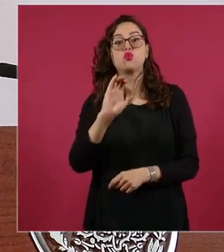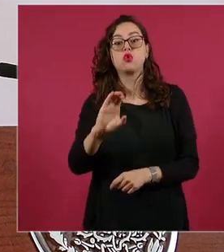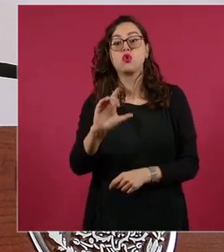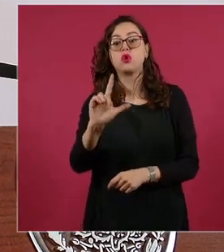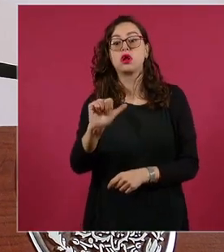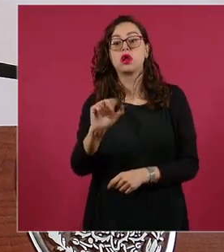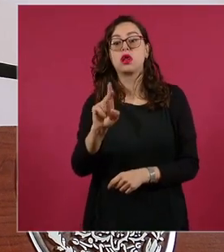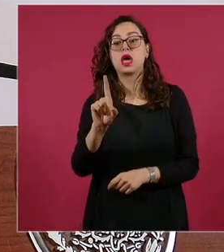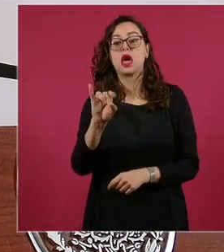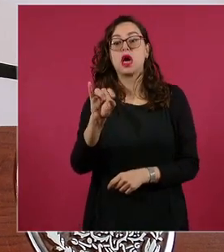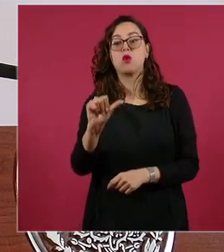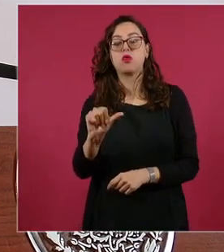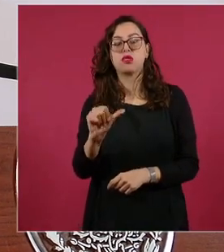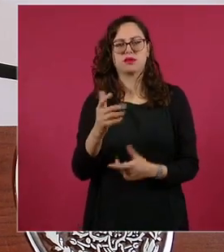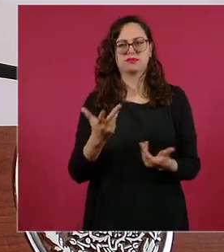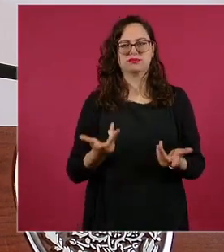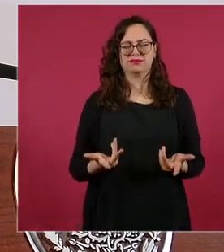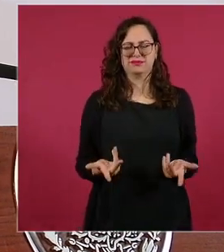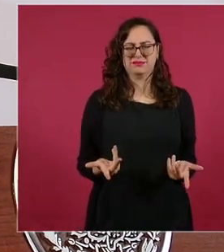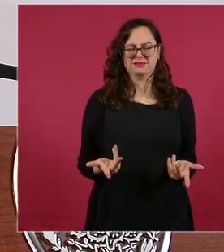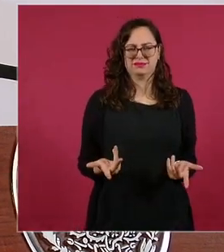presidente electa?